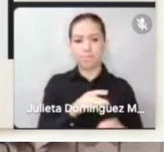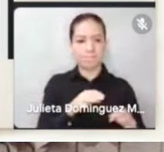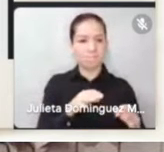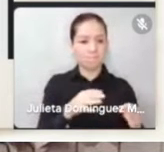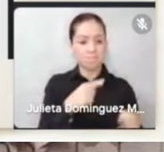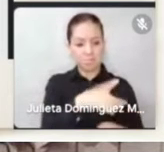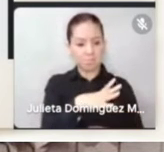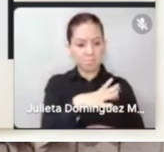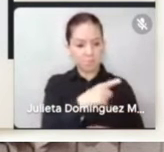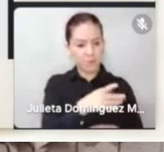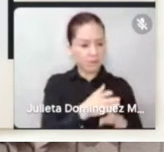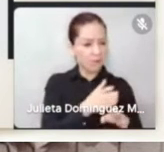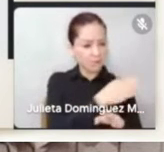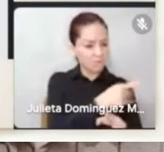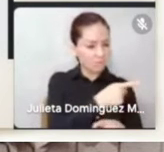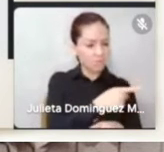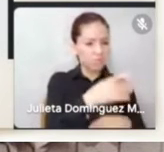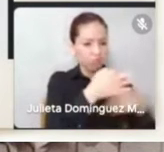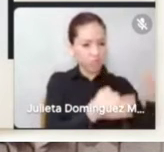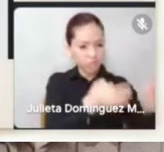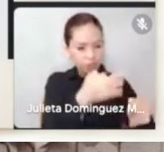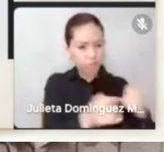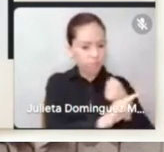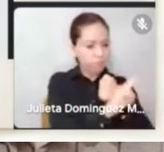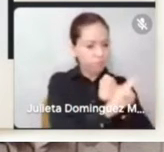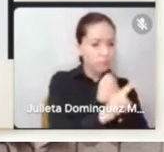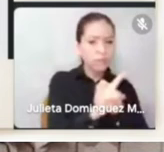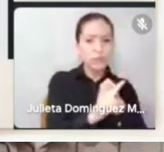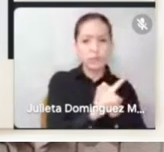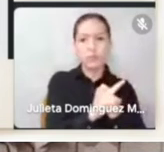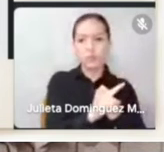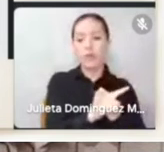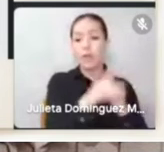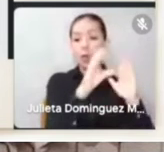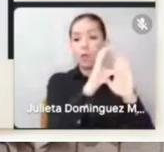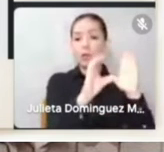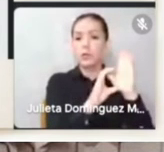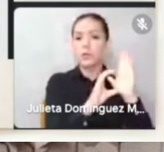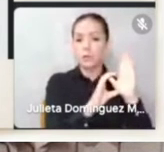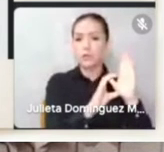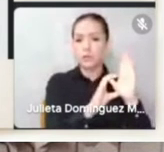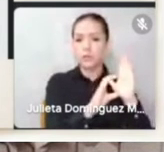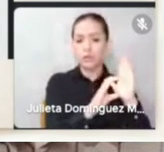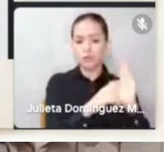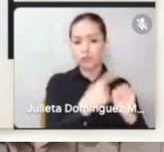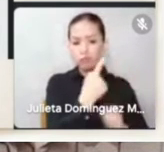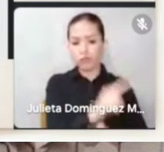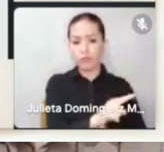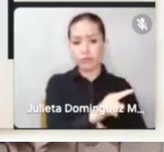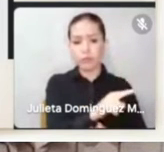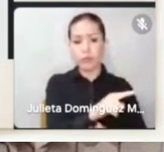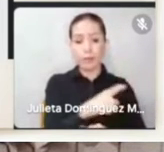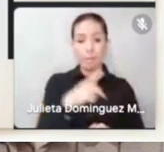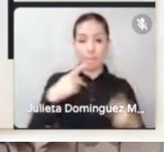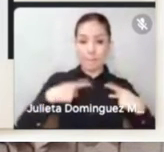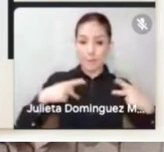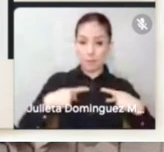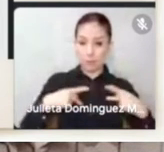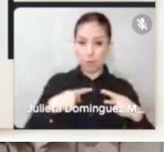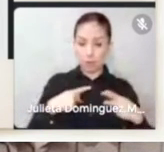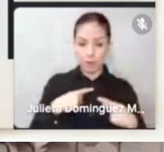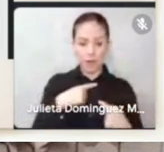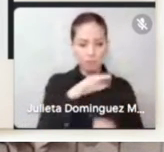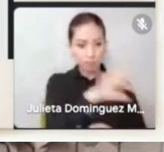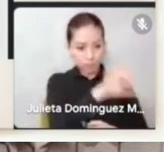sujeta a un procedimiento penal, ya que incluso por mandato de la Constitución local, la persona que resulta electa gobernadora